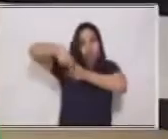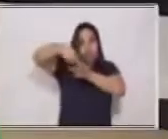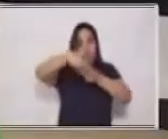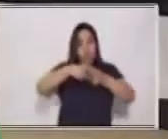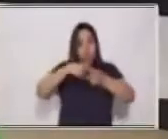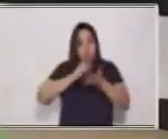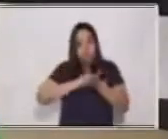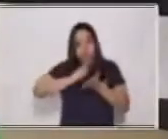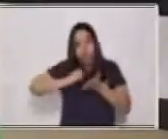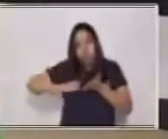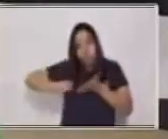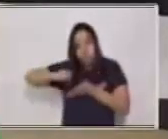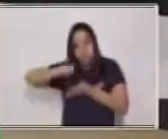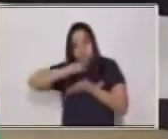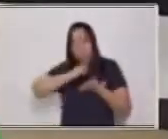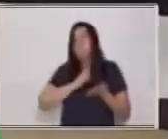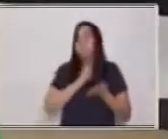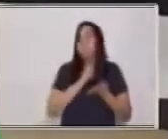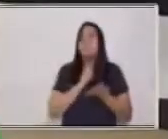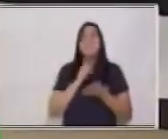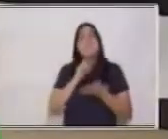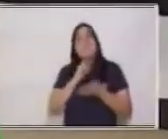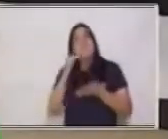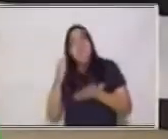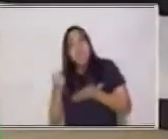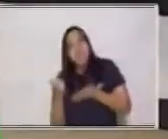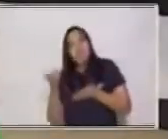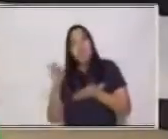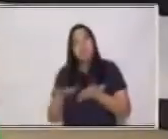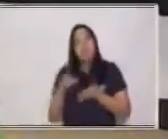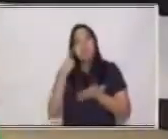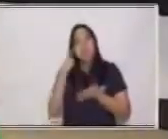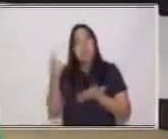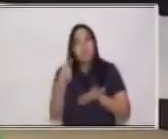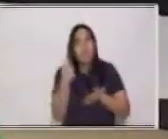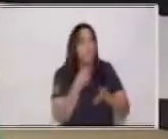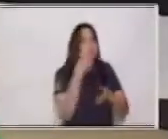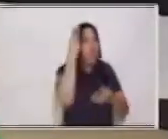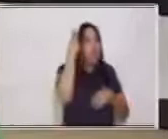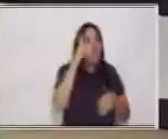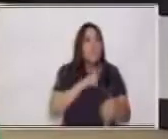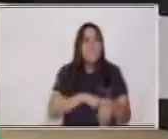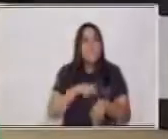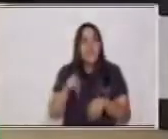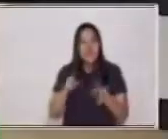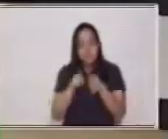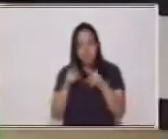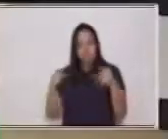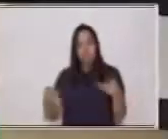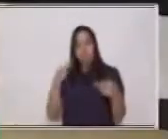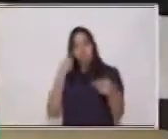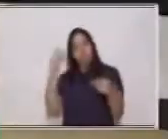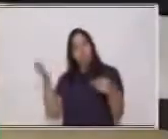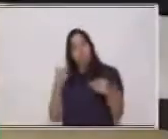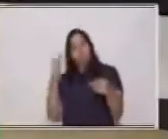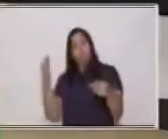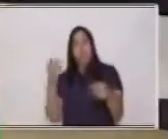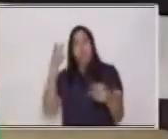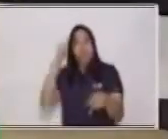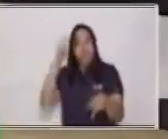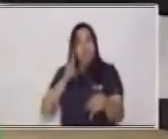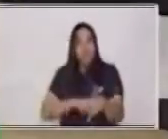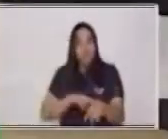en la prensa noticias donde esté la utilización de las oraciones que acabamos de aprender hoy. Y vas